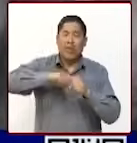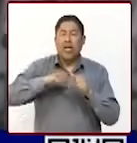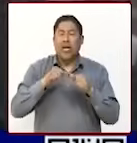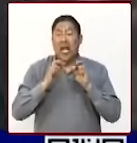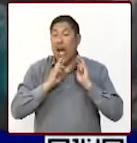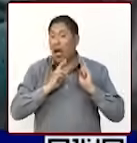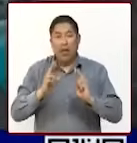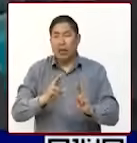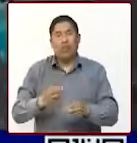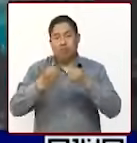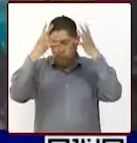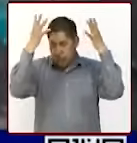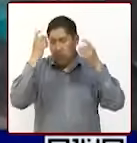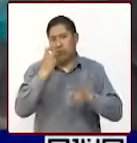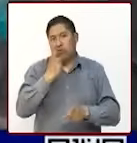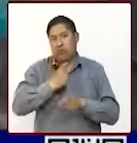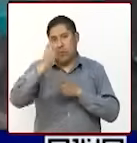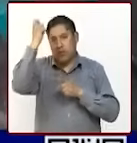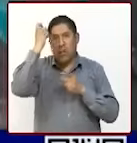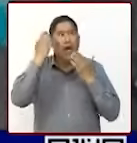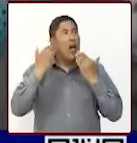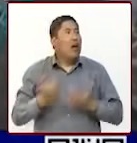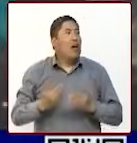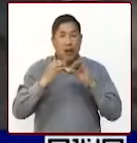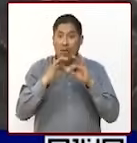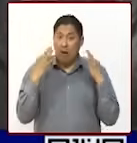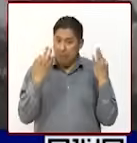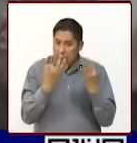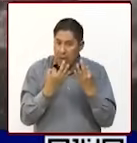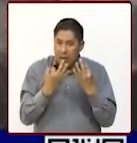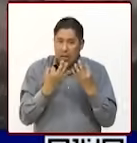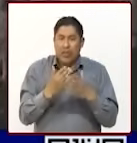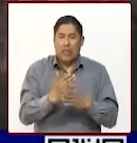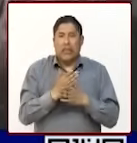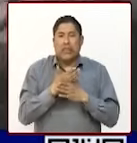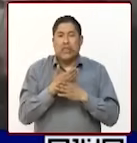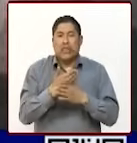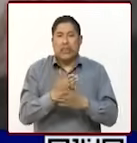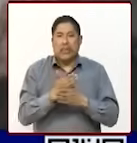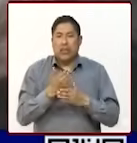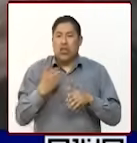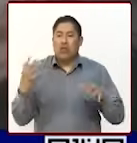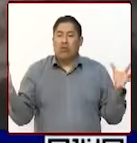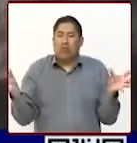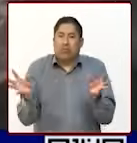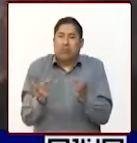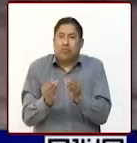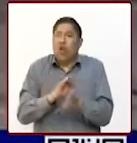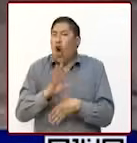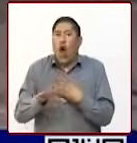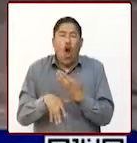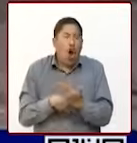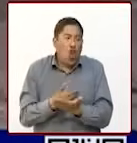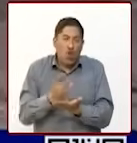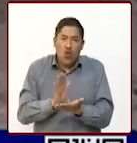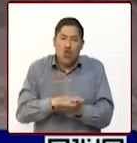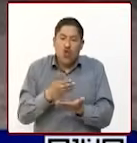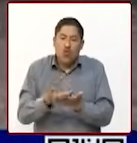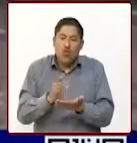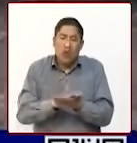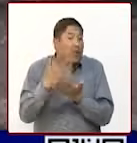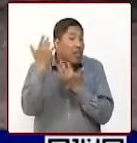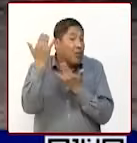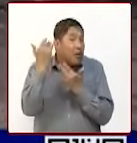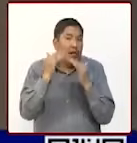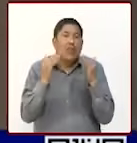han sido las más afectadas. Ahora estas familias están compartiendo una olla común, están decididas a esperar a los